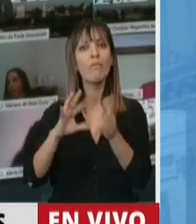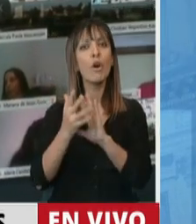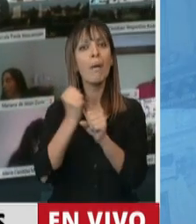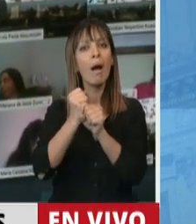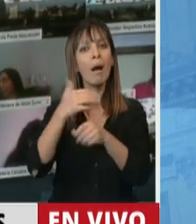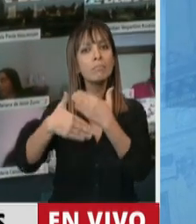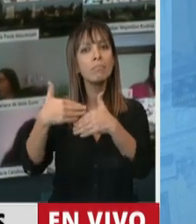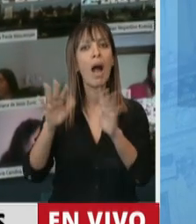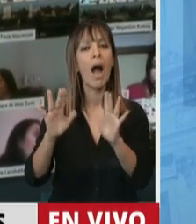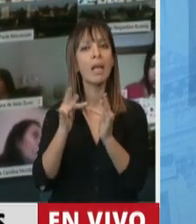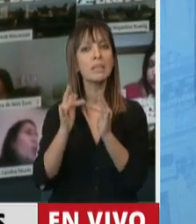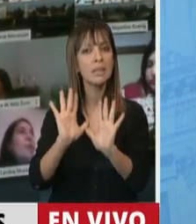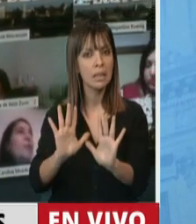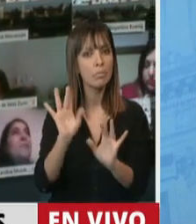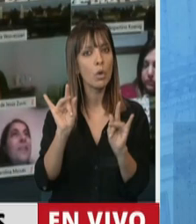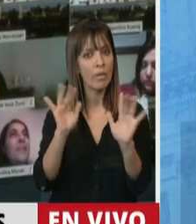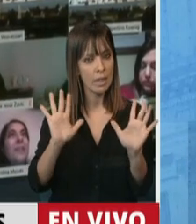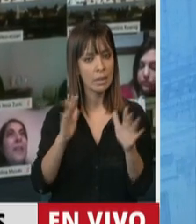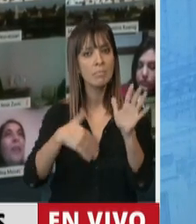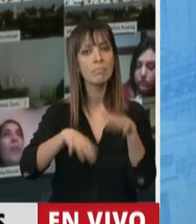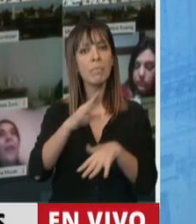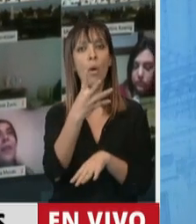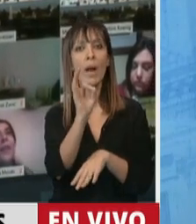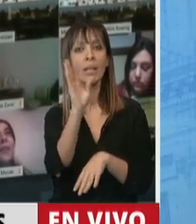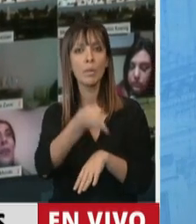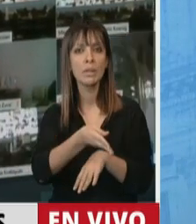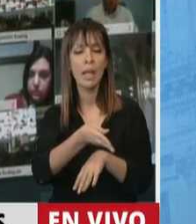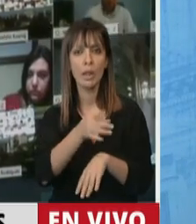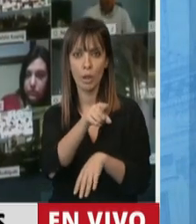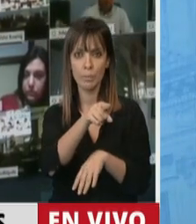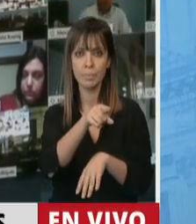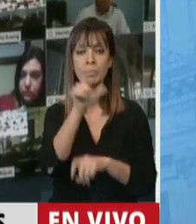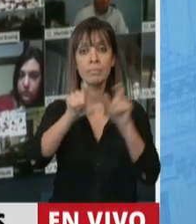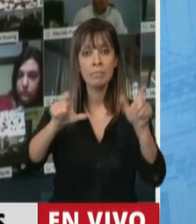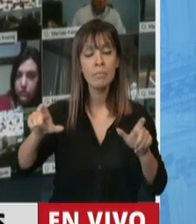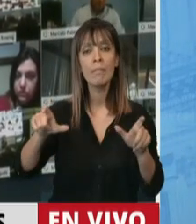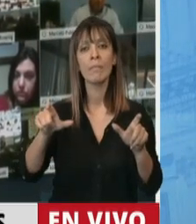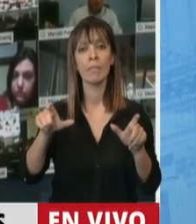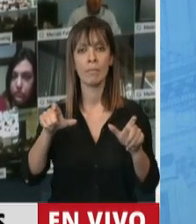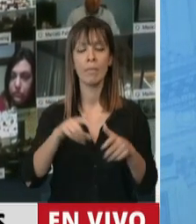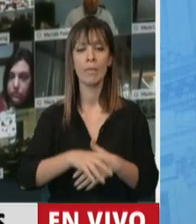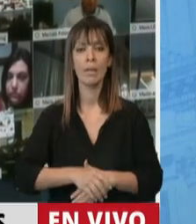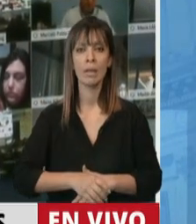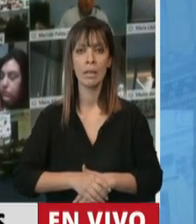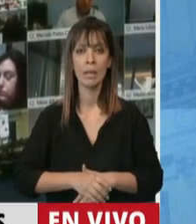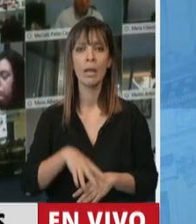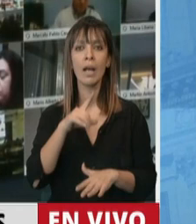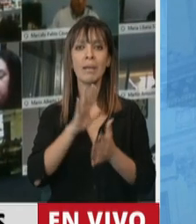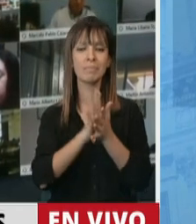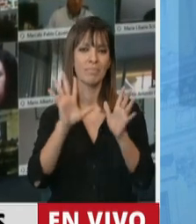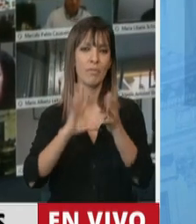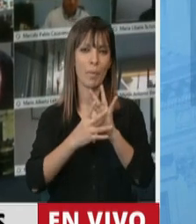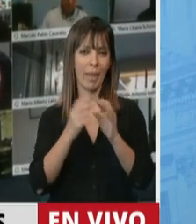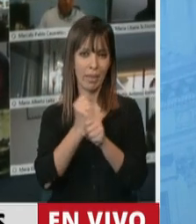de tarea, aproximadamente un 40% de PIB que tienen que ver con el